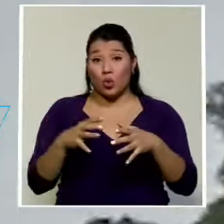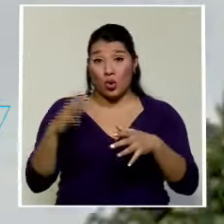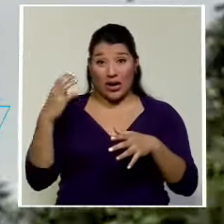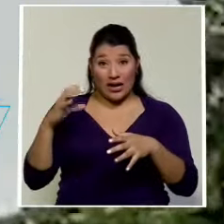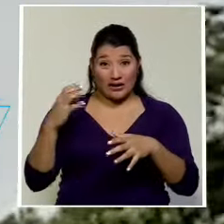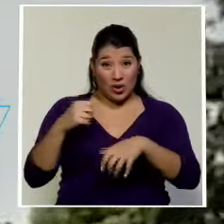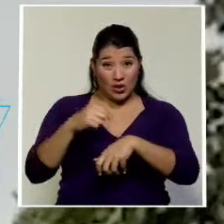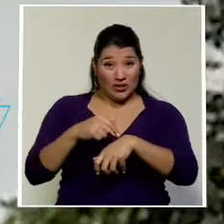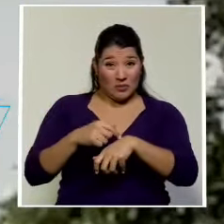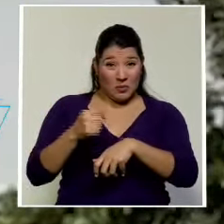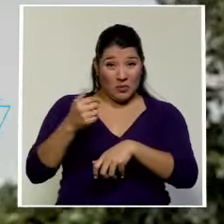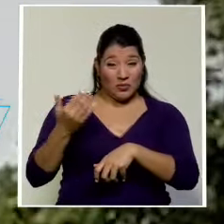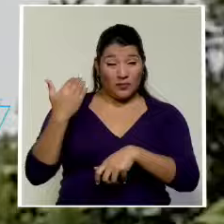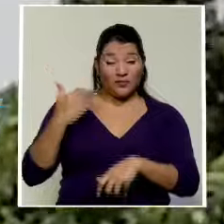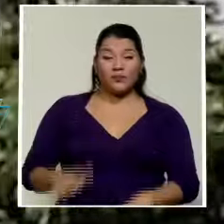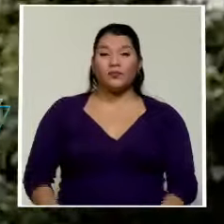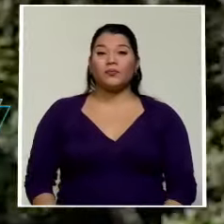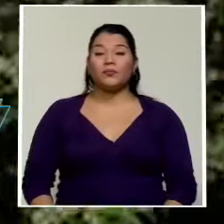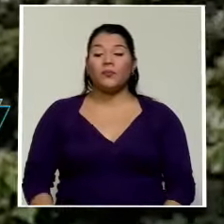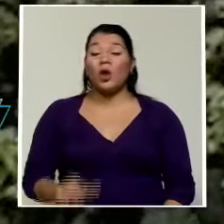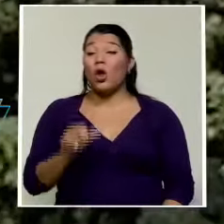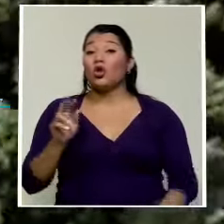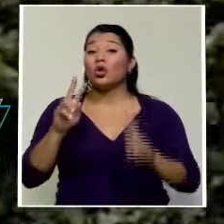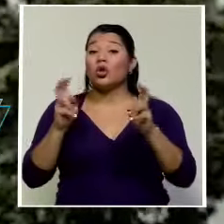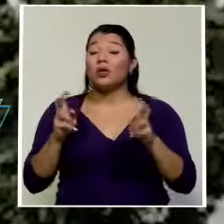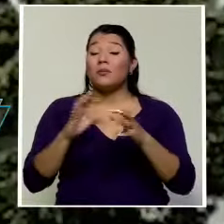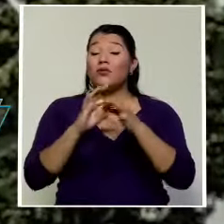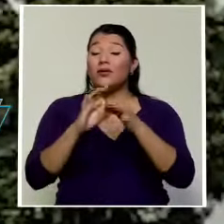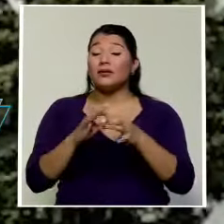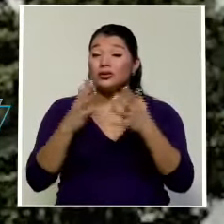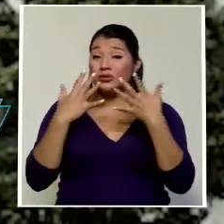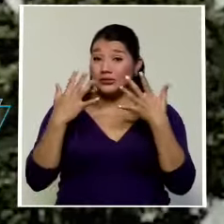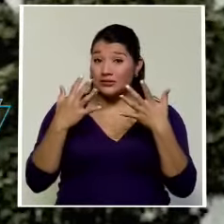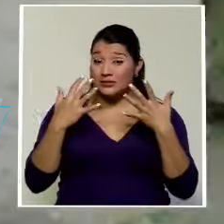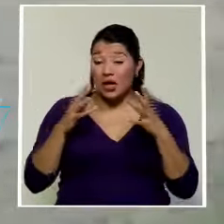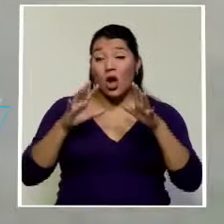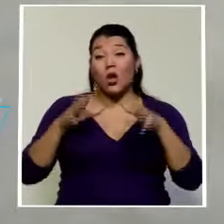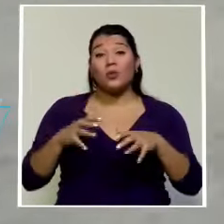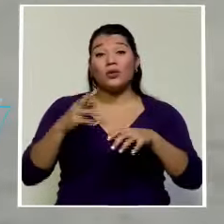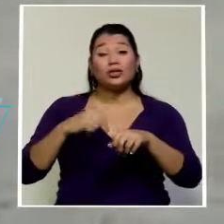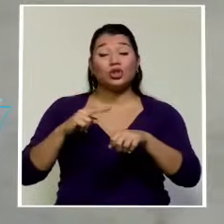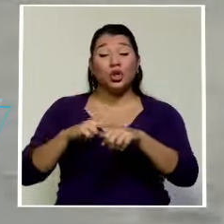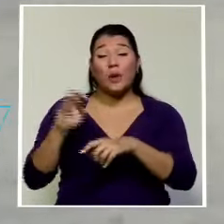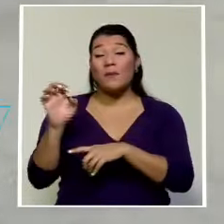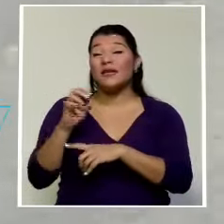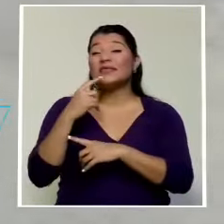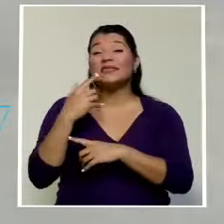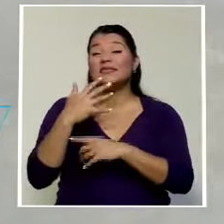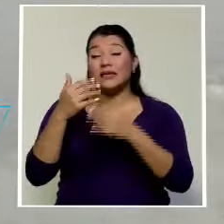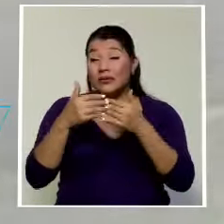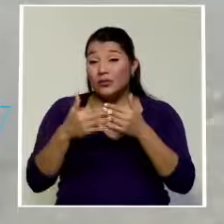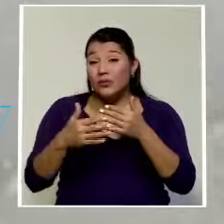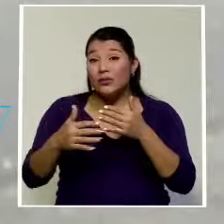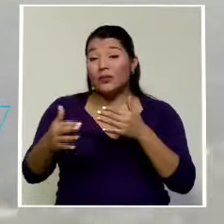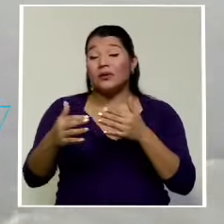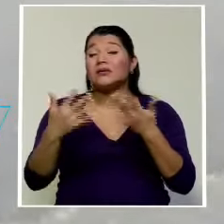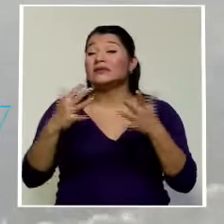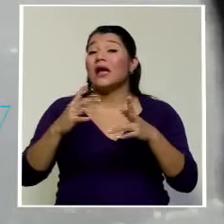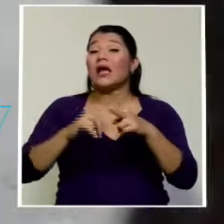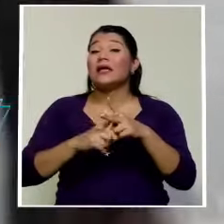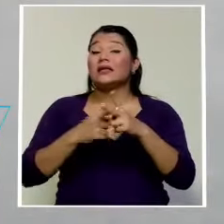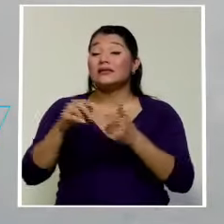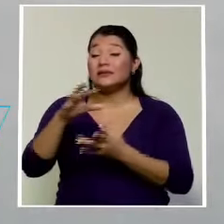horas. En otros temas del clima, la Comisión Nacional de Emergencias informó que en las próximas horas estaría ingresando